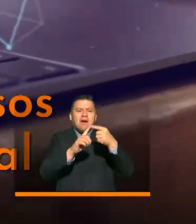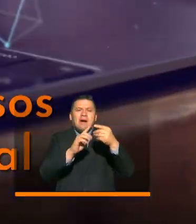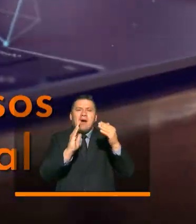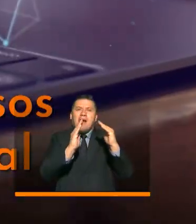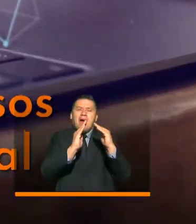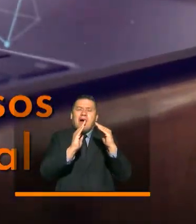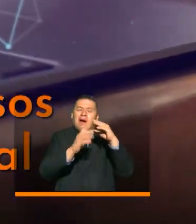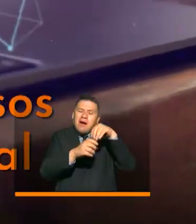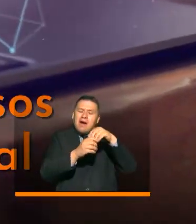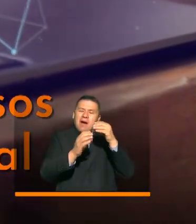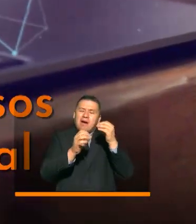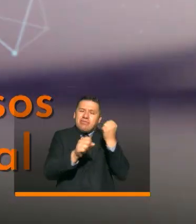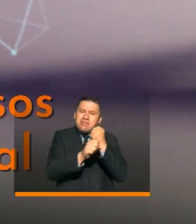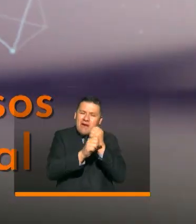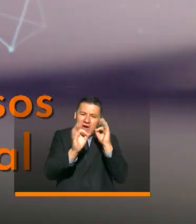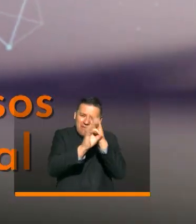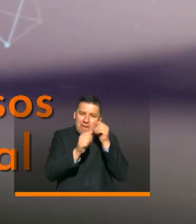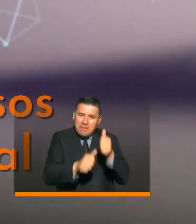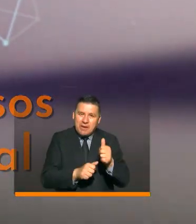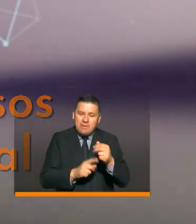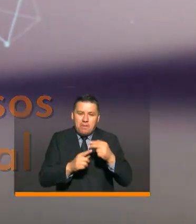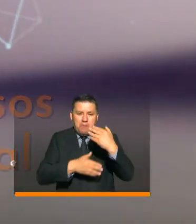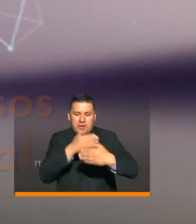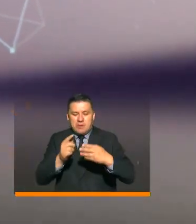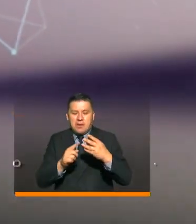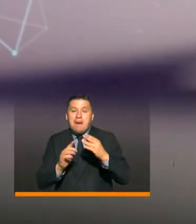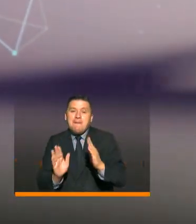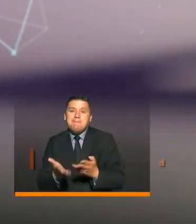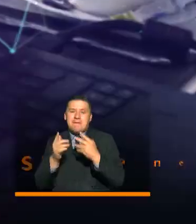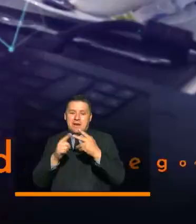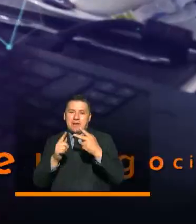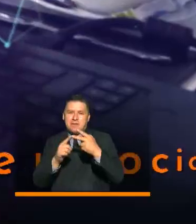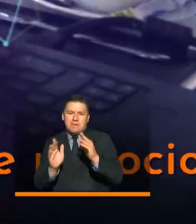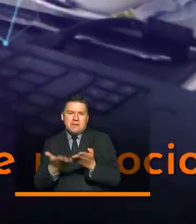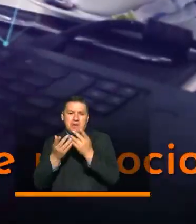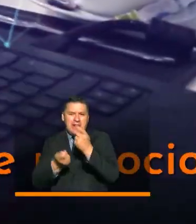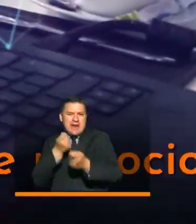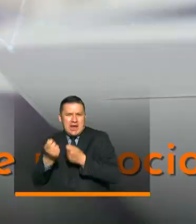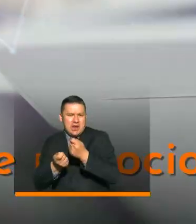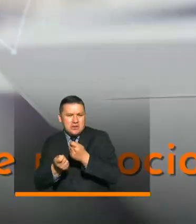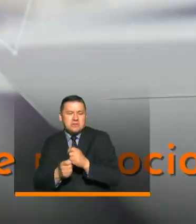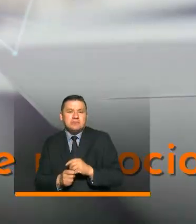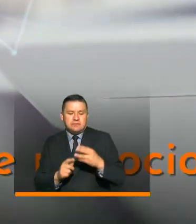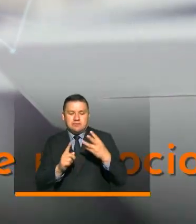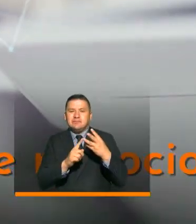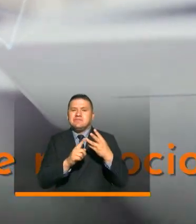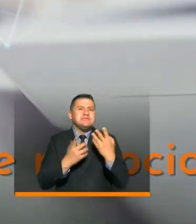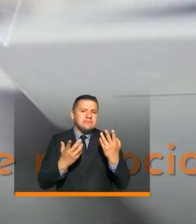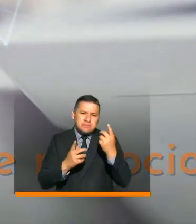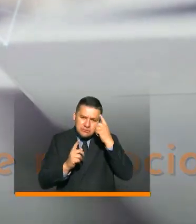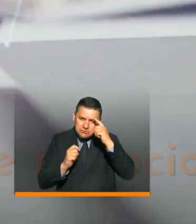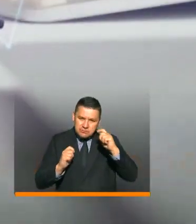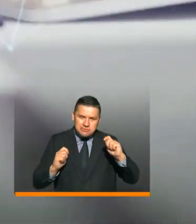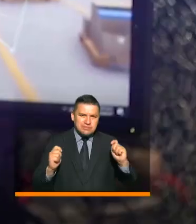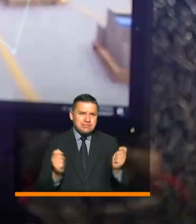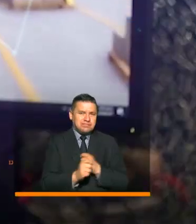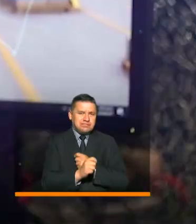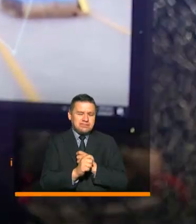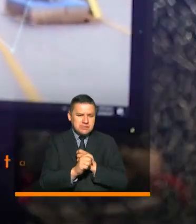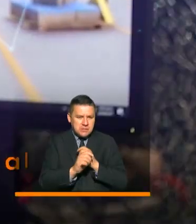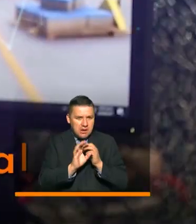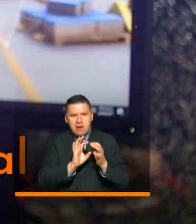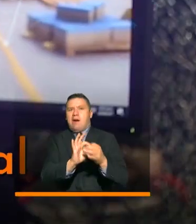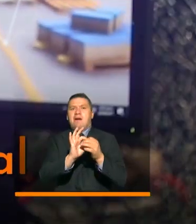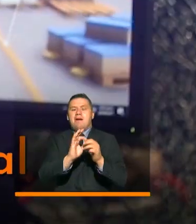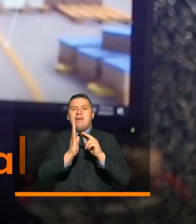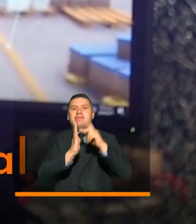en el mejoramiento de procesos. El segundo, el mejoramiento en modelos de negocio. Y el tercero, la transformación digital